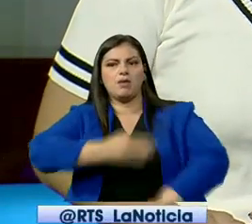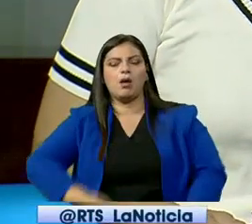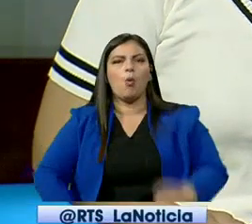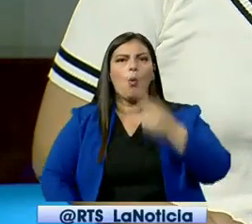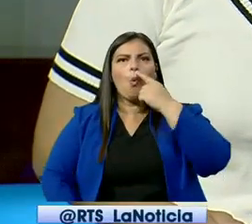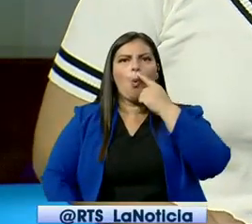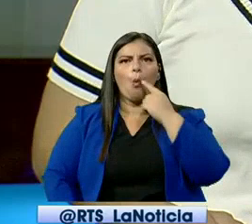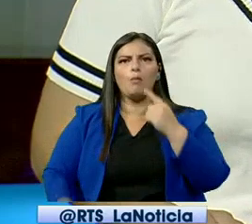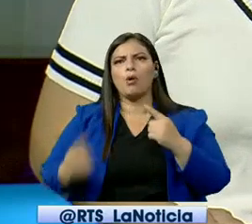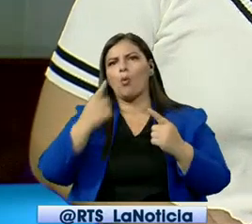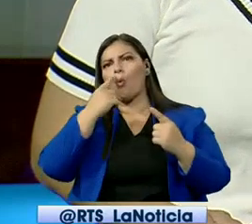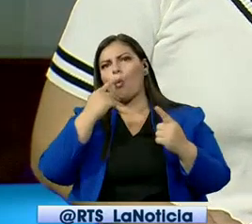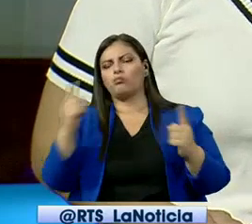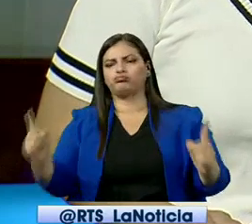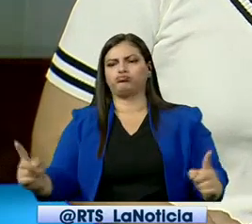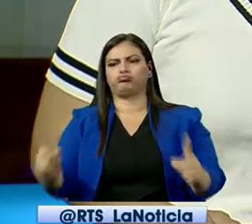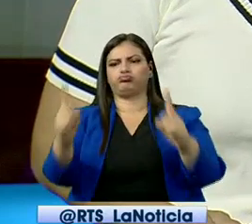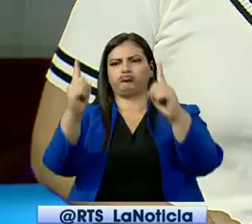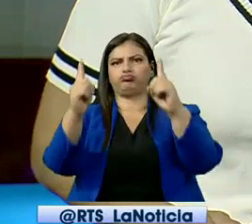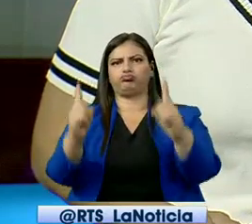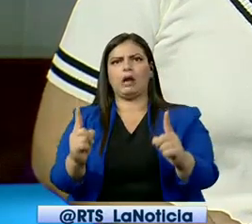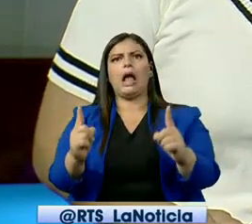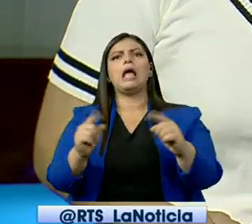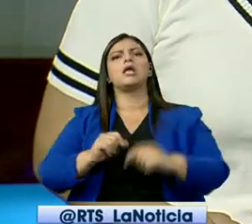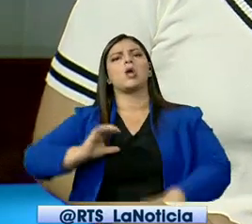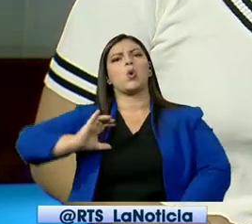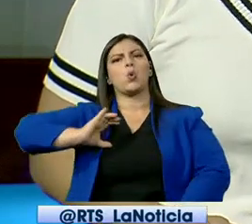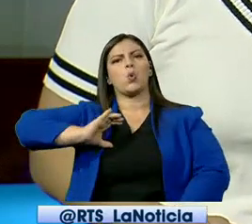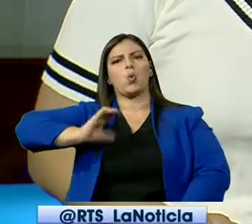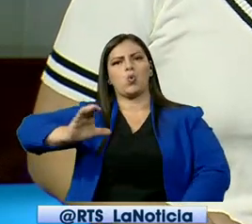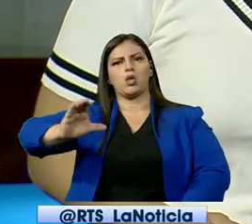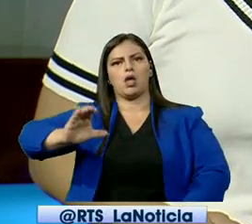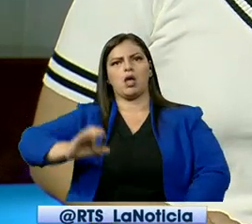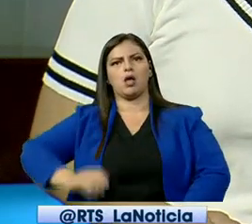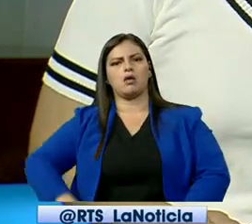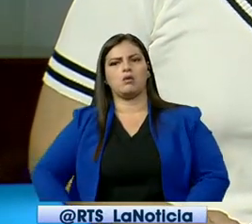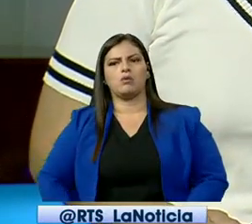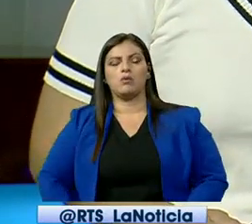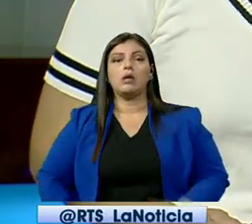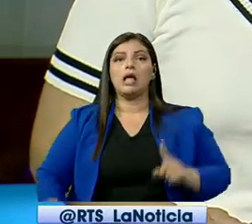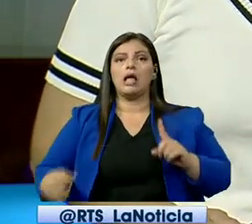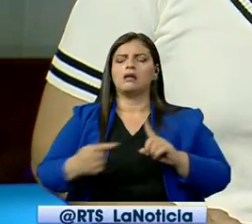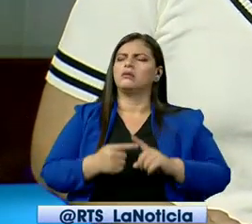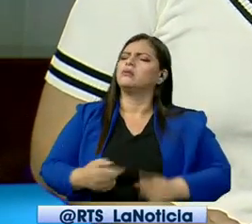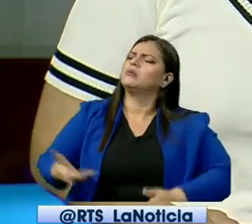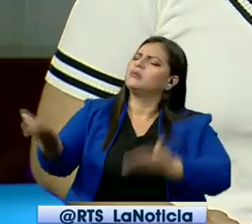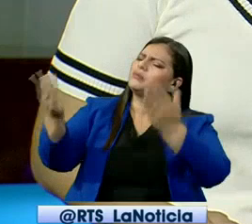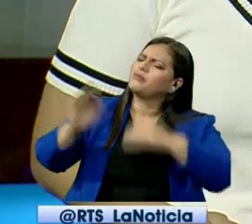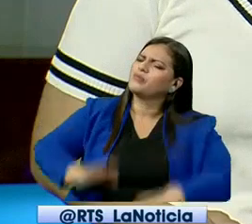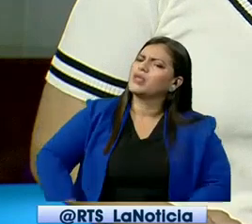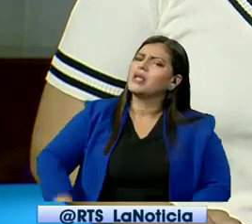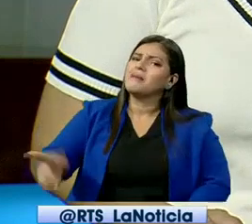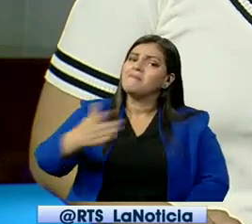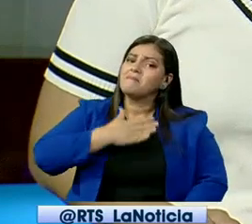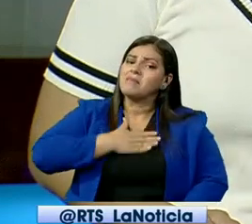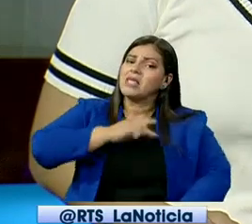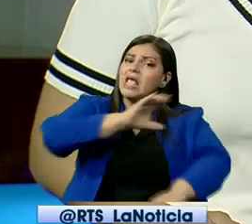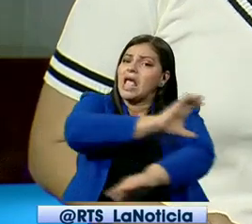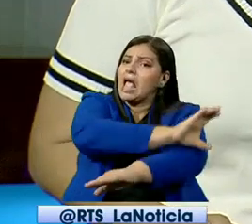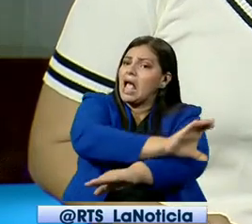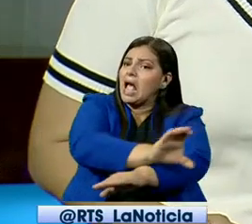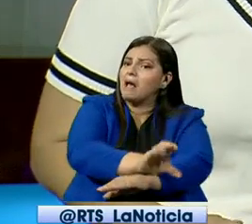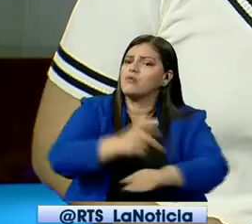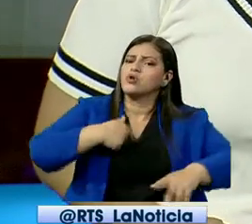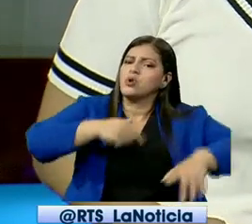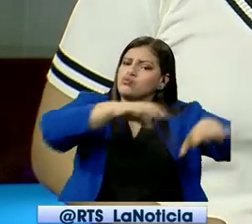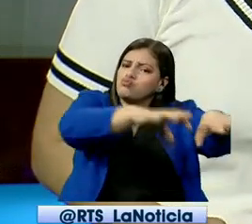de la víctima. El ataque se habría originado aparentemente por reclamos del ahora occiso al presunto agresor al observar